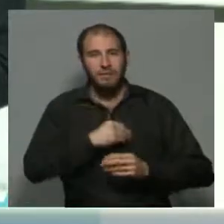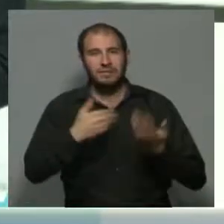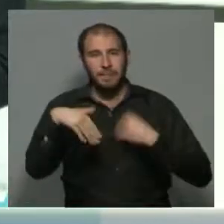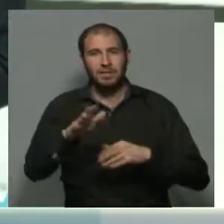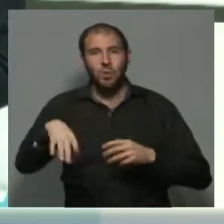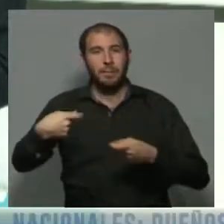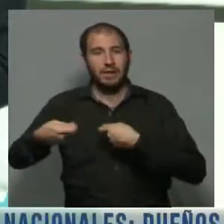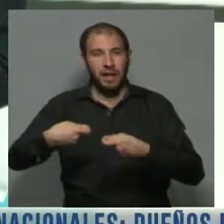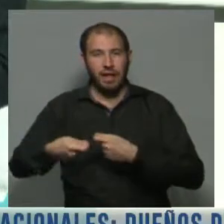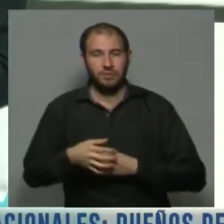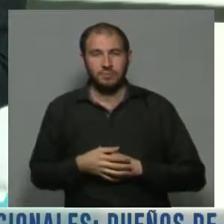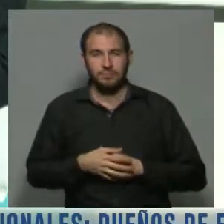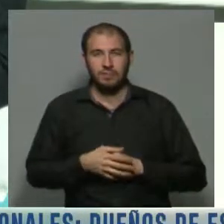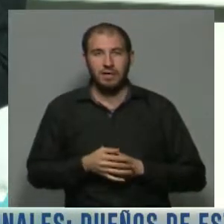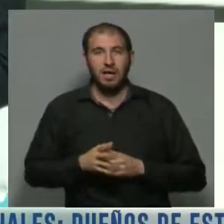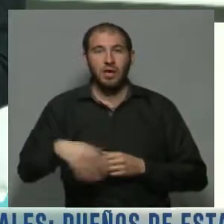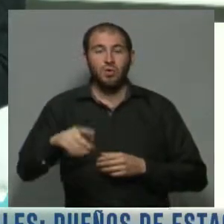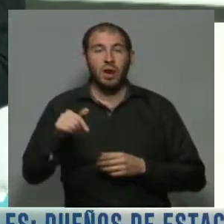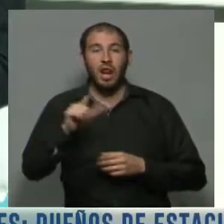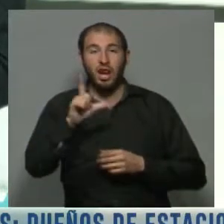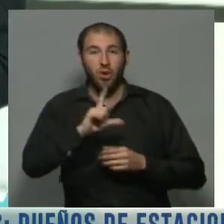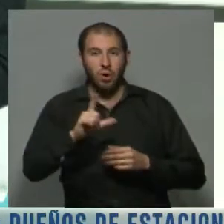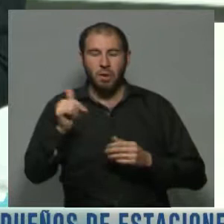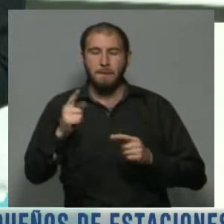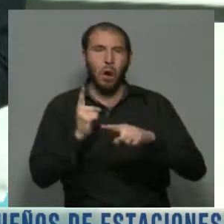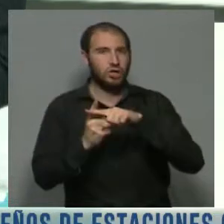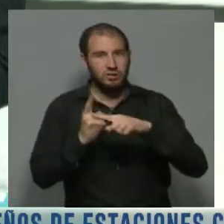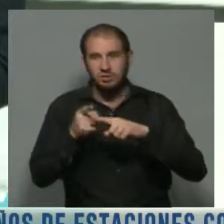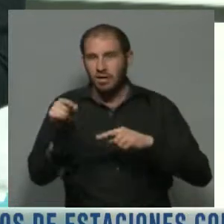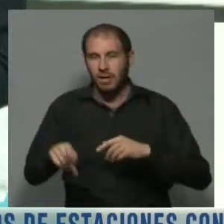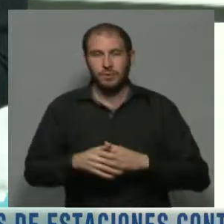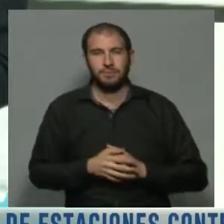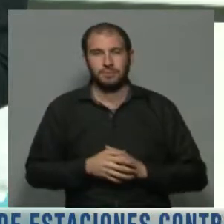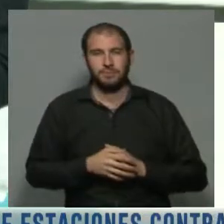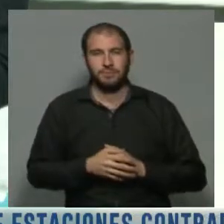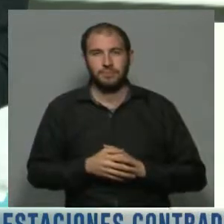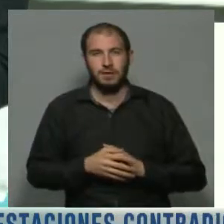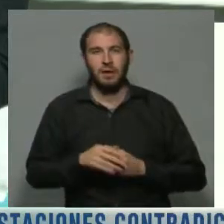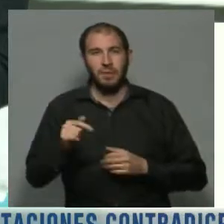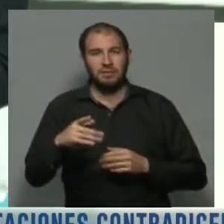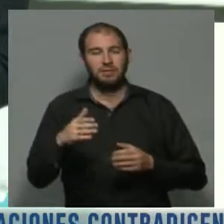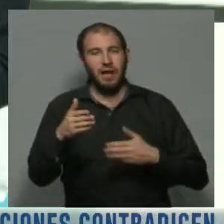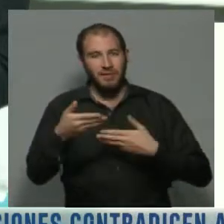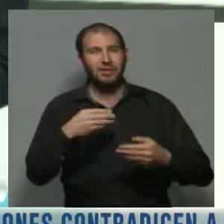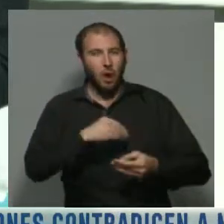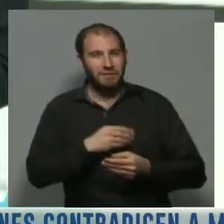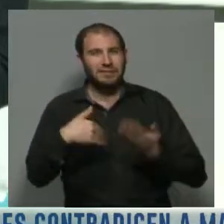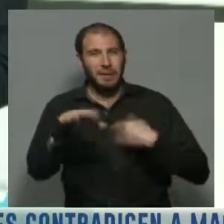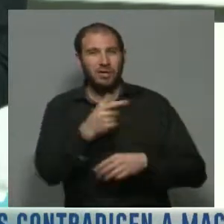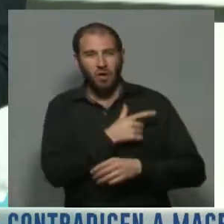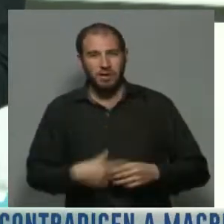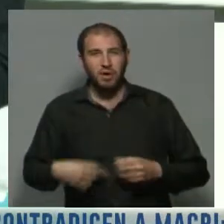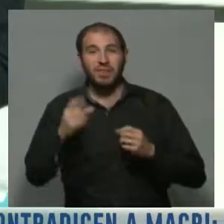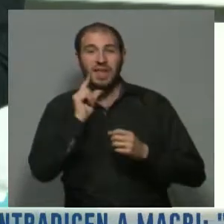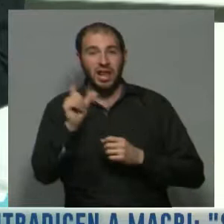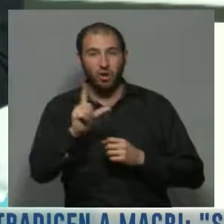en los mercados. Los mercados el lunes reaccionaron muy positivamente, es decir, le dieron un poco de margen de confianza al gobierno a partir